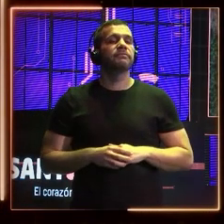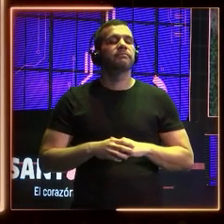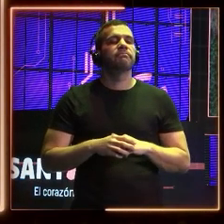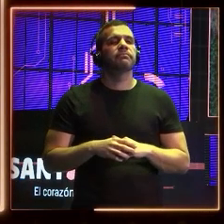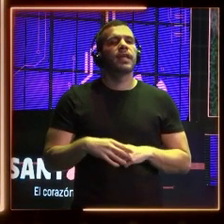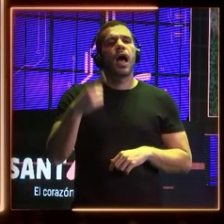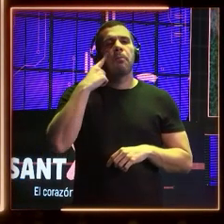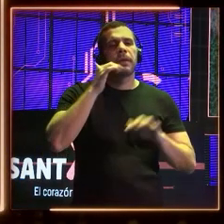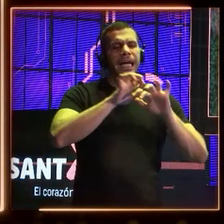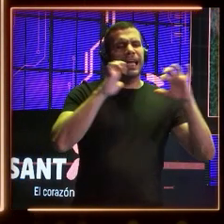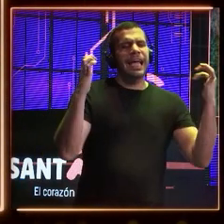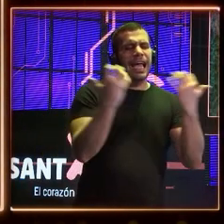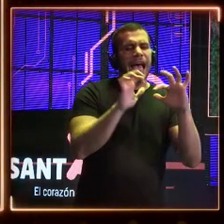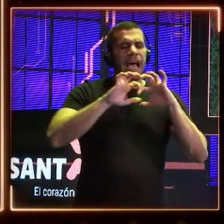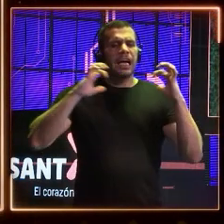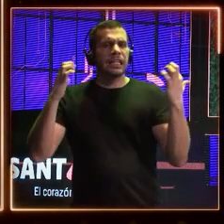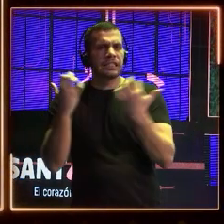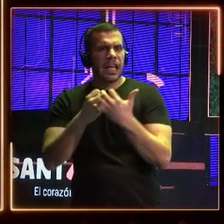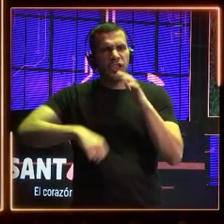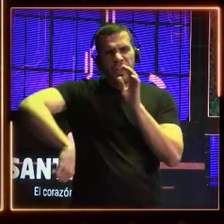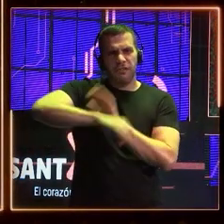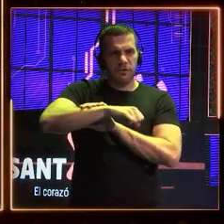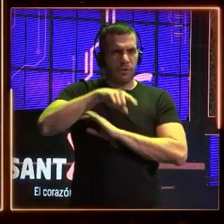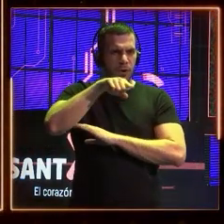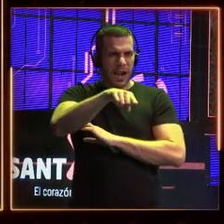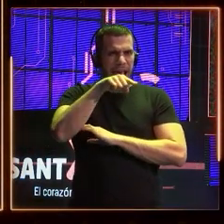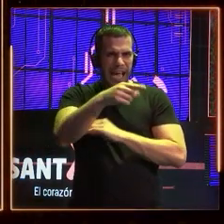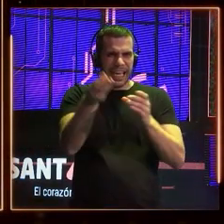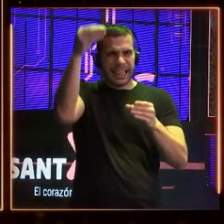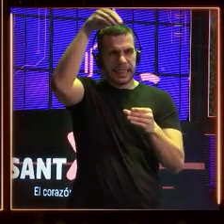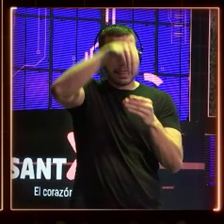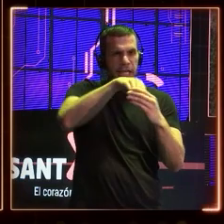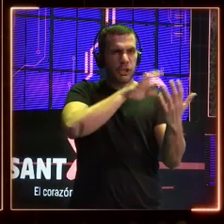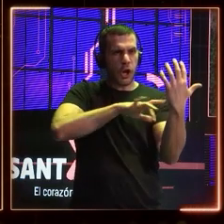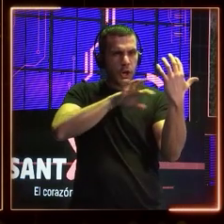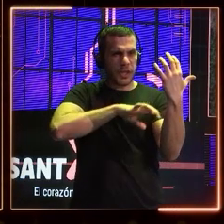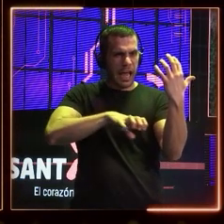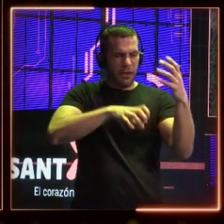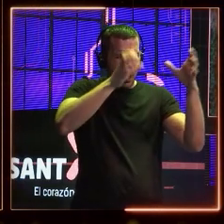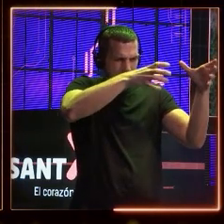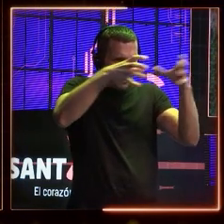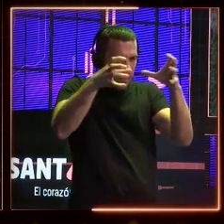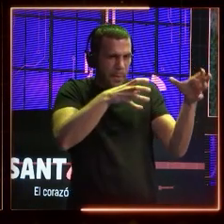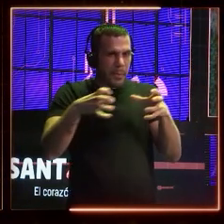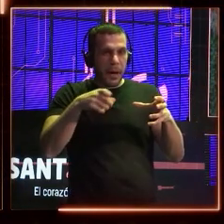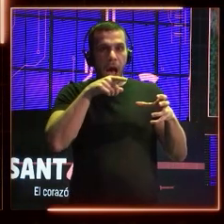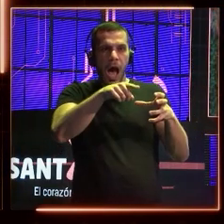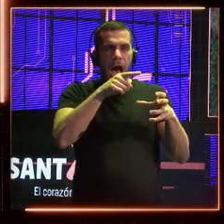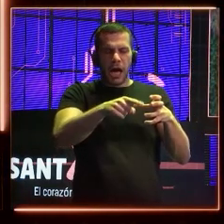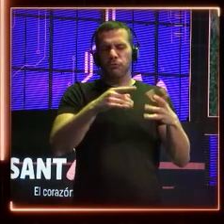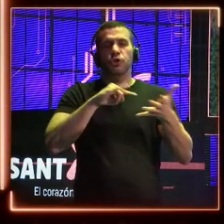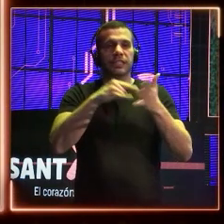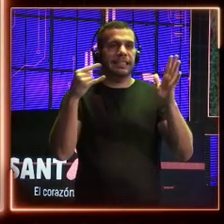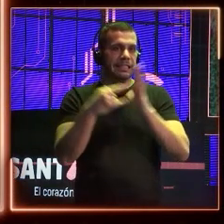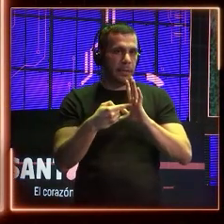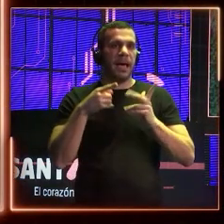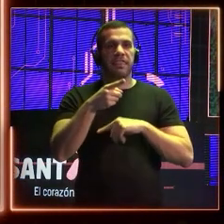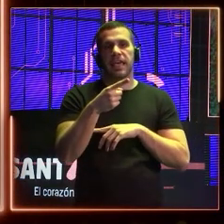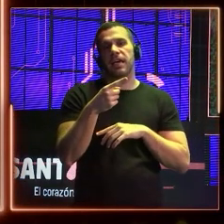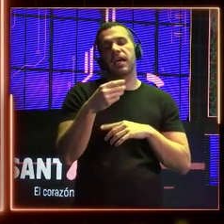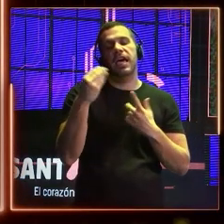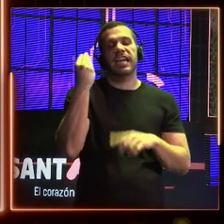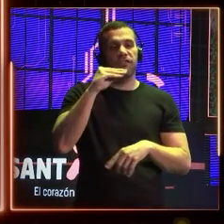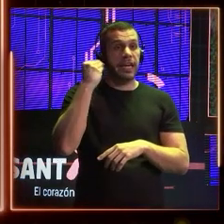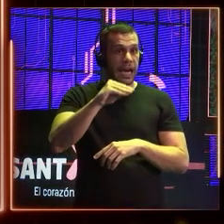estadios de fútbol llenos de ordenadores con capacidad de procesamiento muy alta con unos sistemas de refrigeración muy avanzados y que son